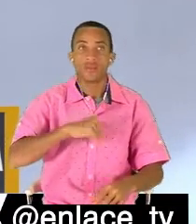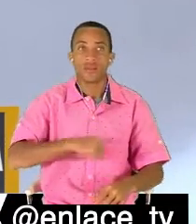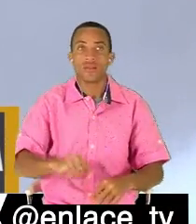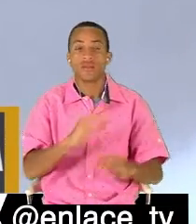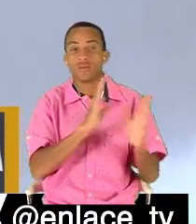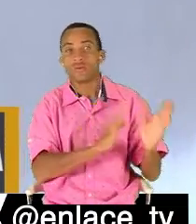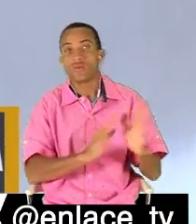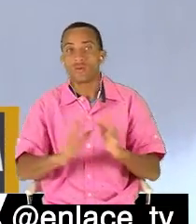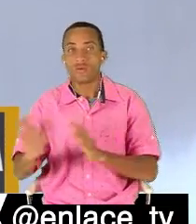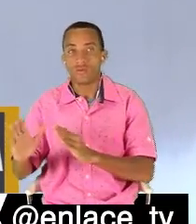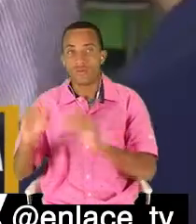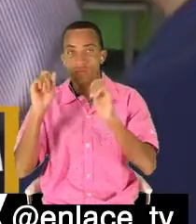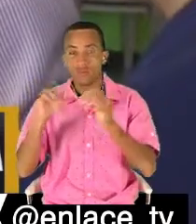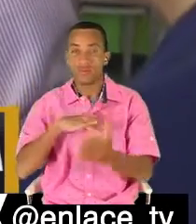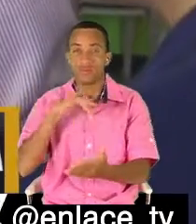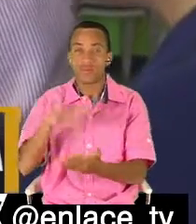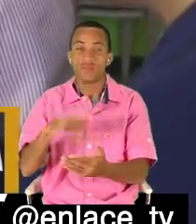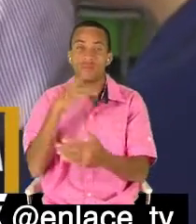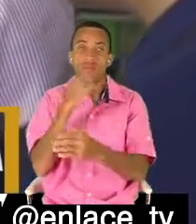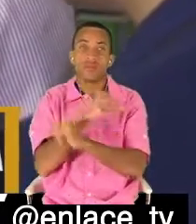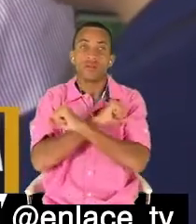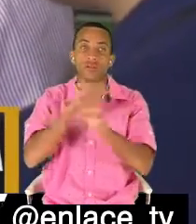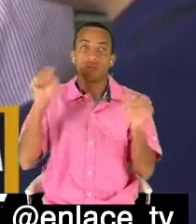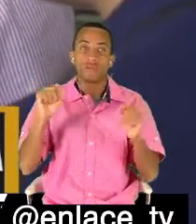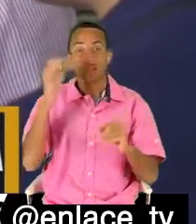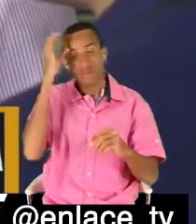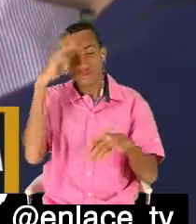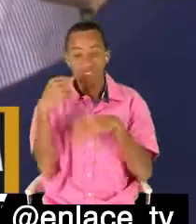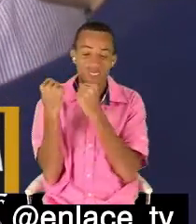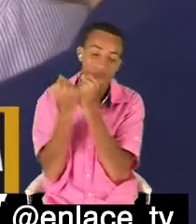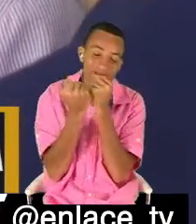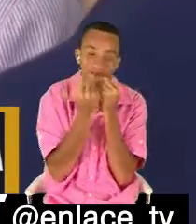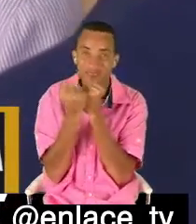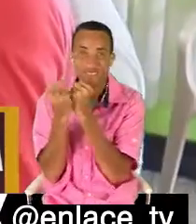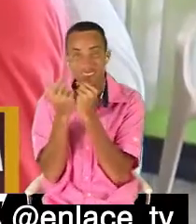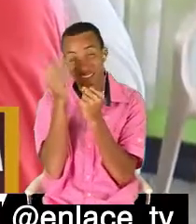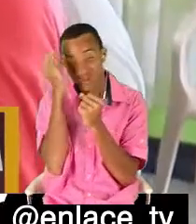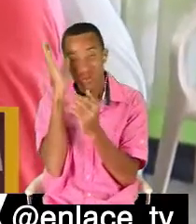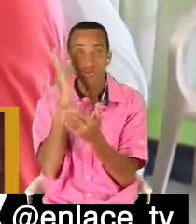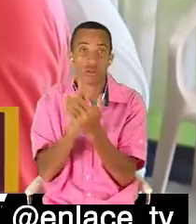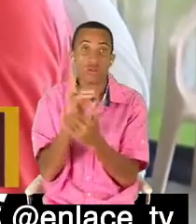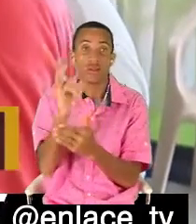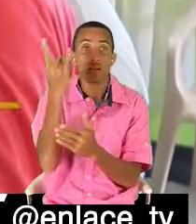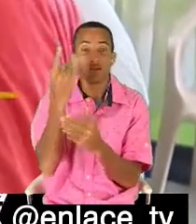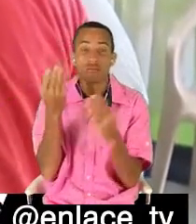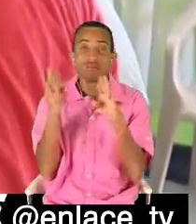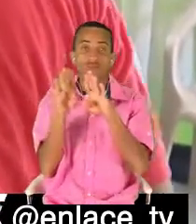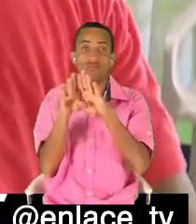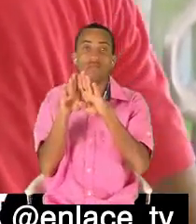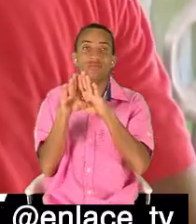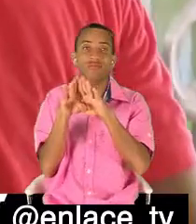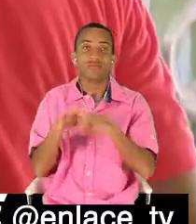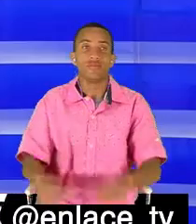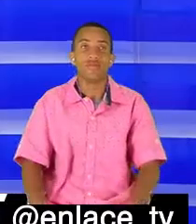organizada y asistan en horas de la mañana para evitar congestiones o inconvenientes al cierre del proceso